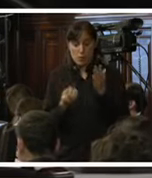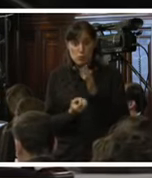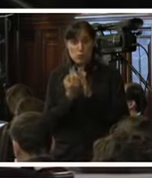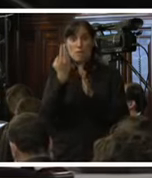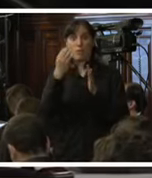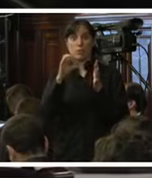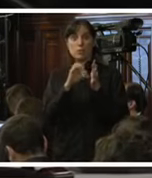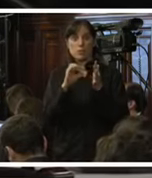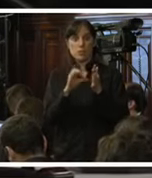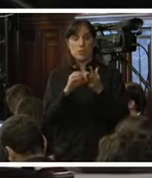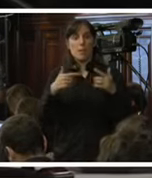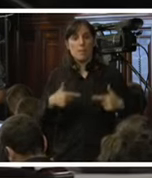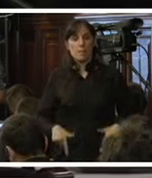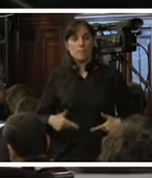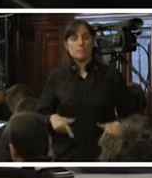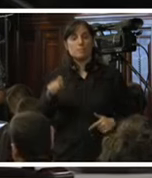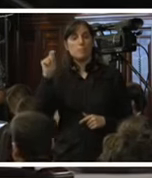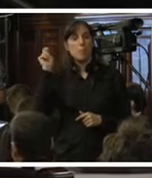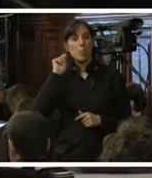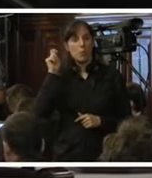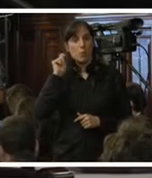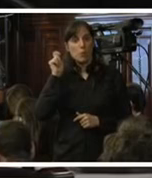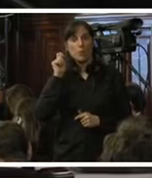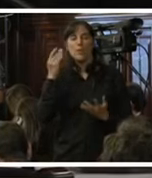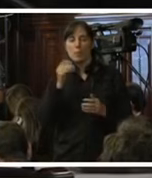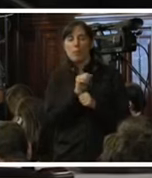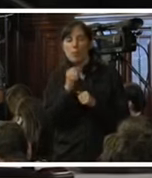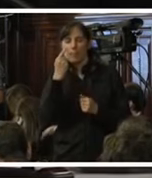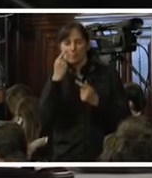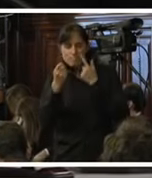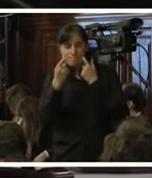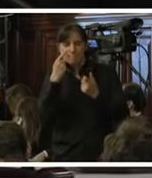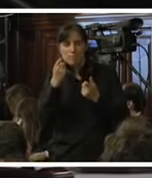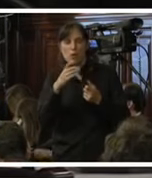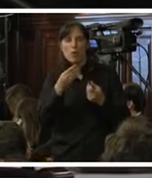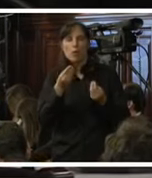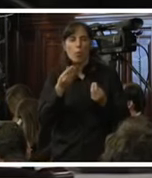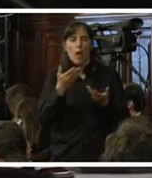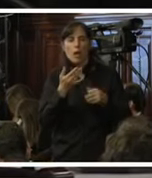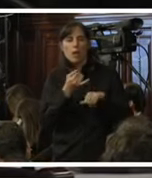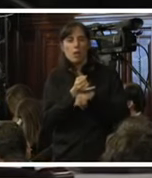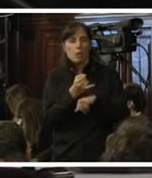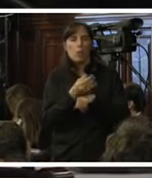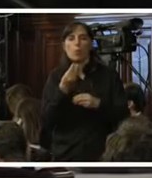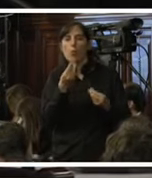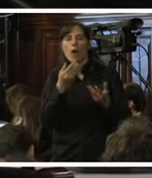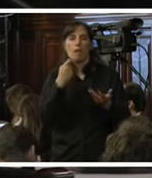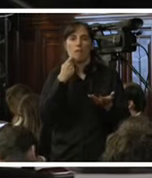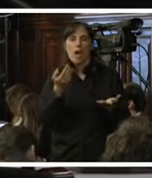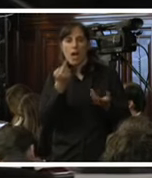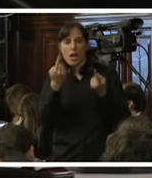implementado en el Ministerio Público va a permitir detectar las falencias que se tienen hoy?